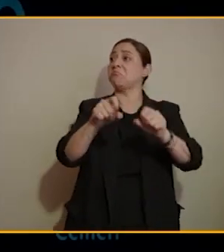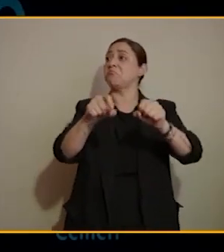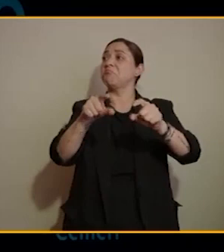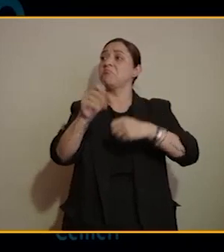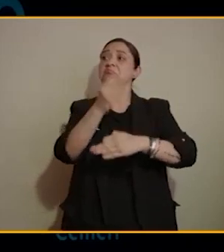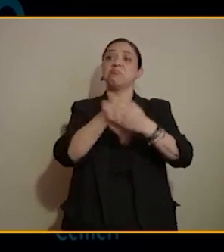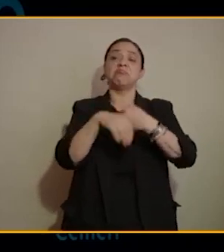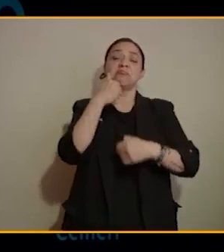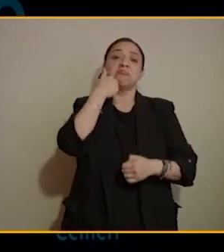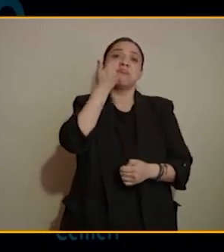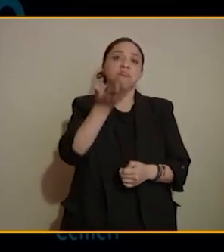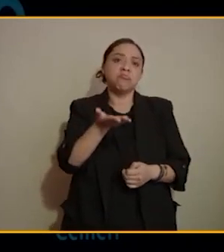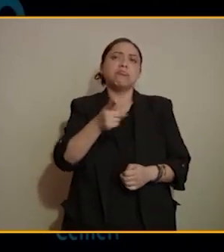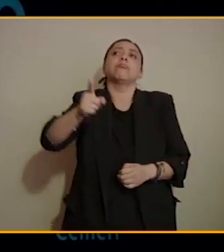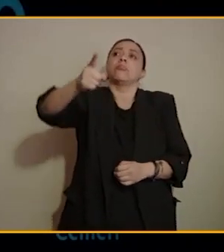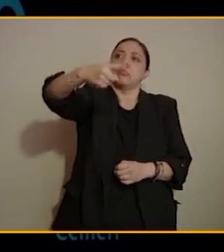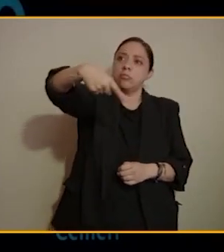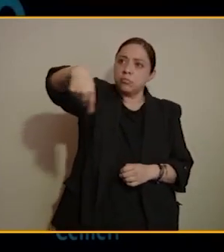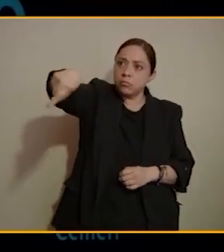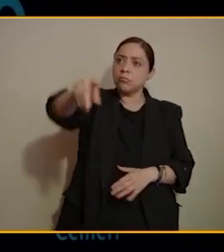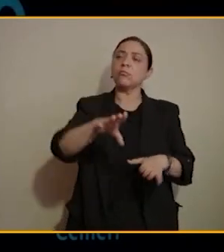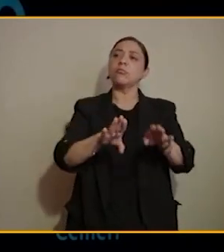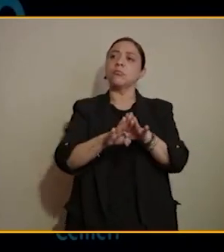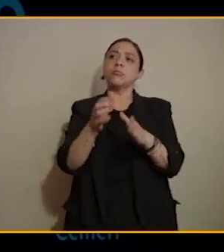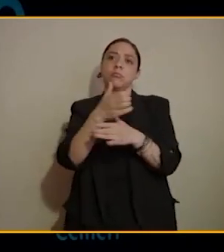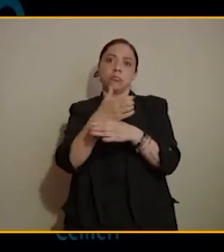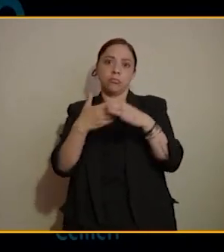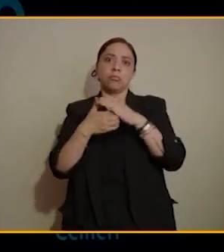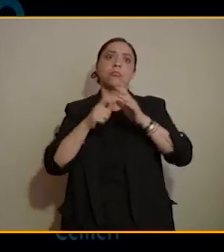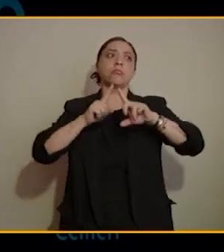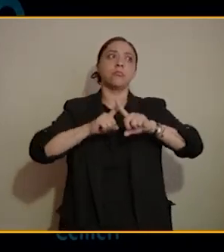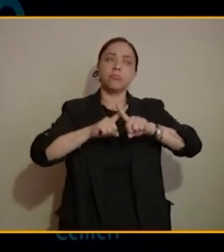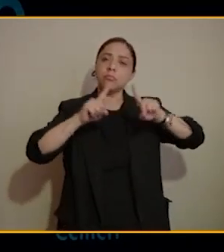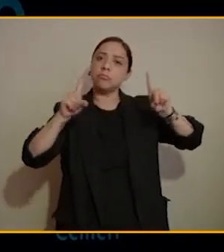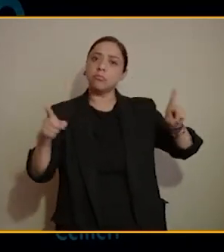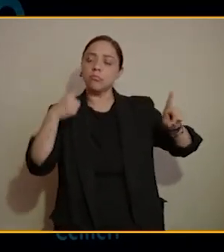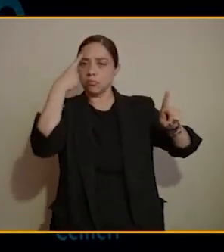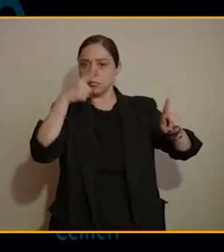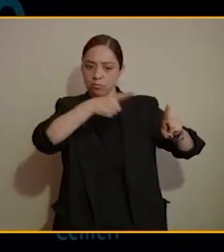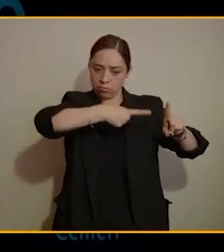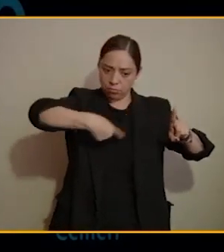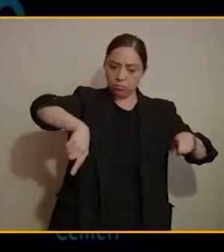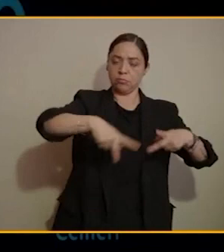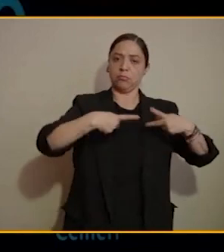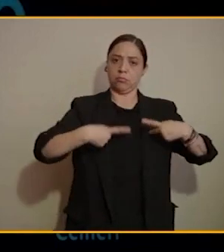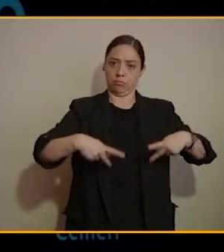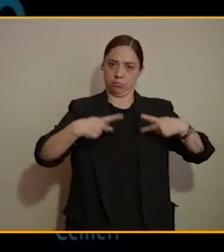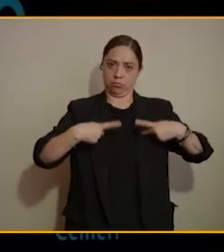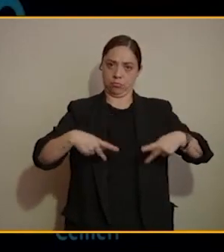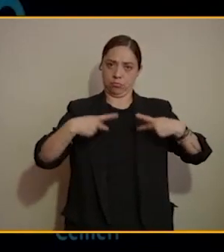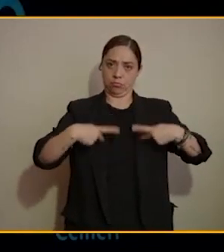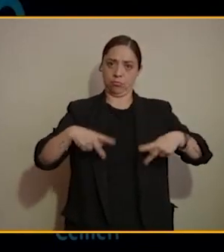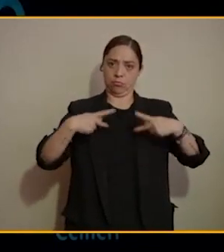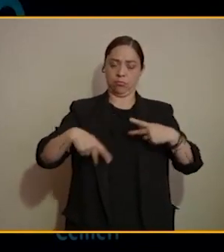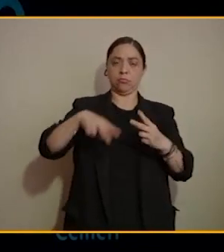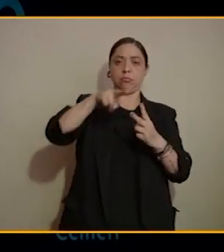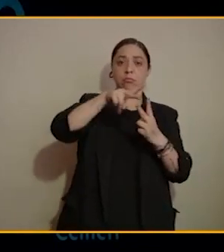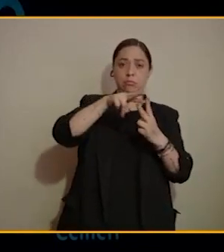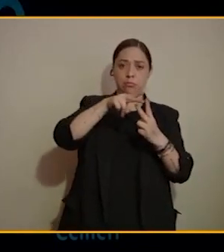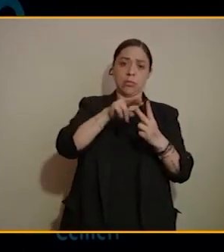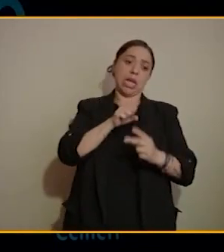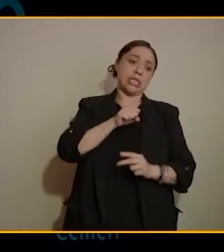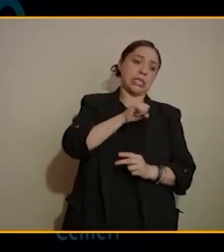Entonces, ¿cómo es que ustedes diferencian su producto para que estos clientes, ya sean B2B o B2C, se decidan